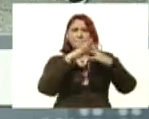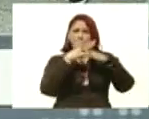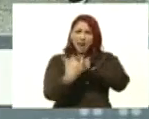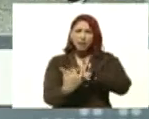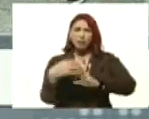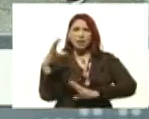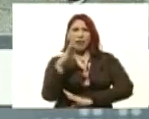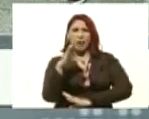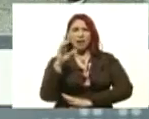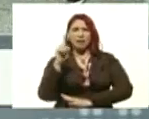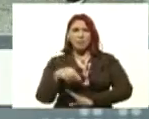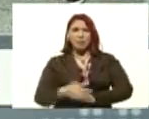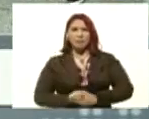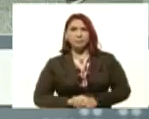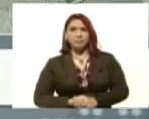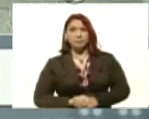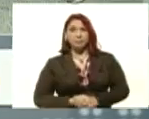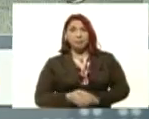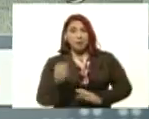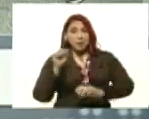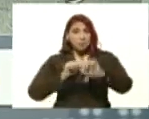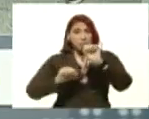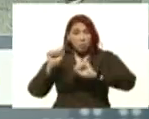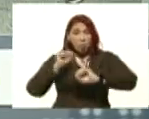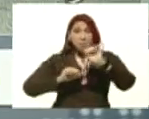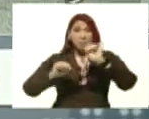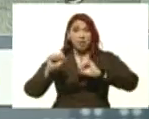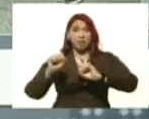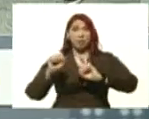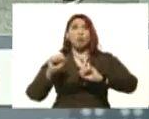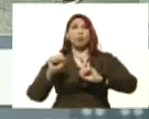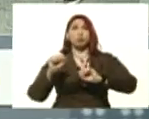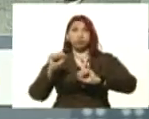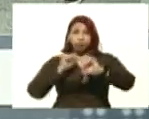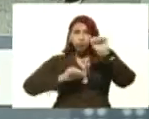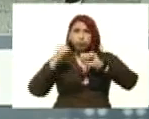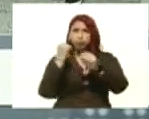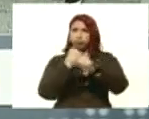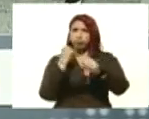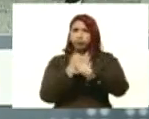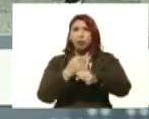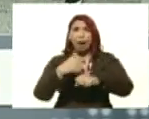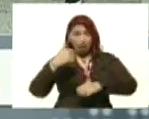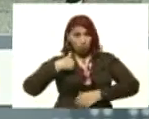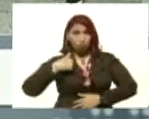Caracas, del movimiento sindical del metro de Caracas. Me tocó, Diosdado.